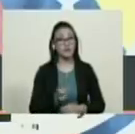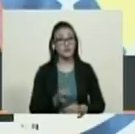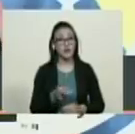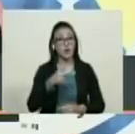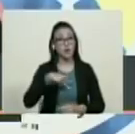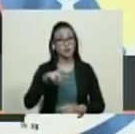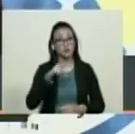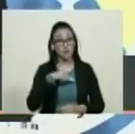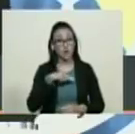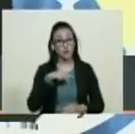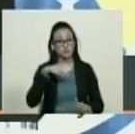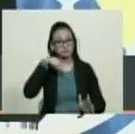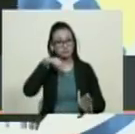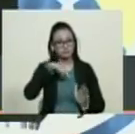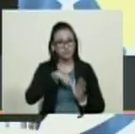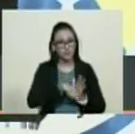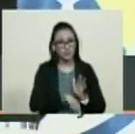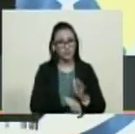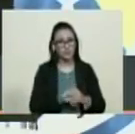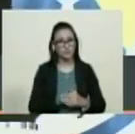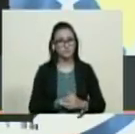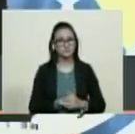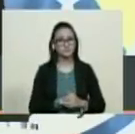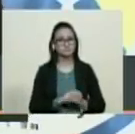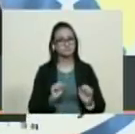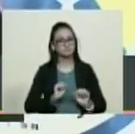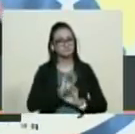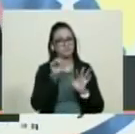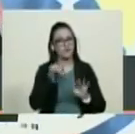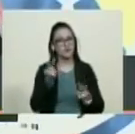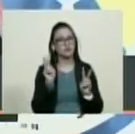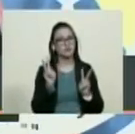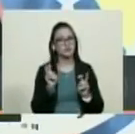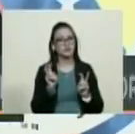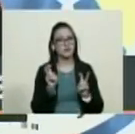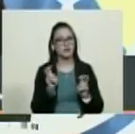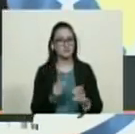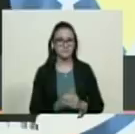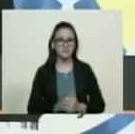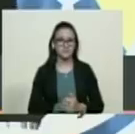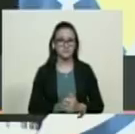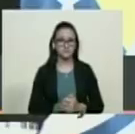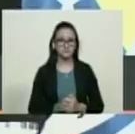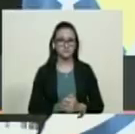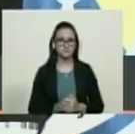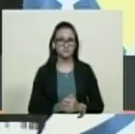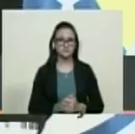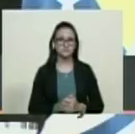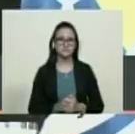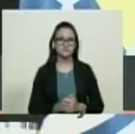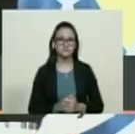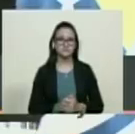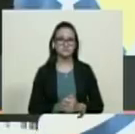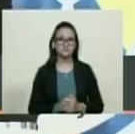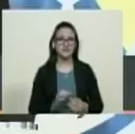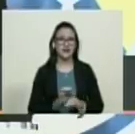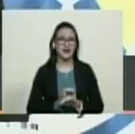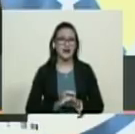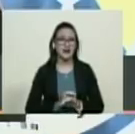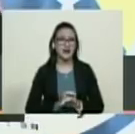nosotros vamos a ir al fondo para el esclarecimiento de este hecho tan